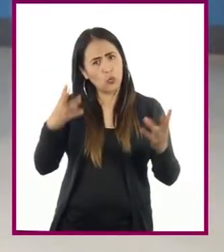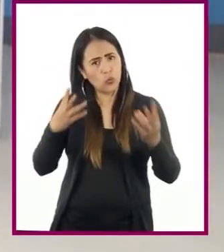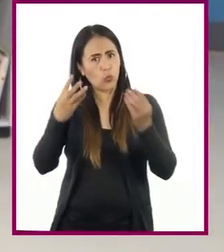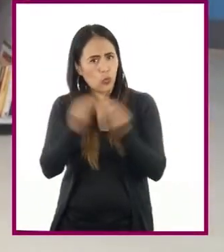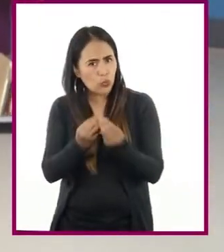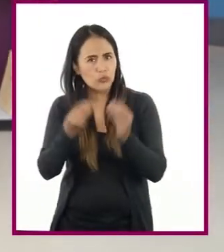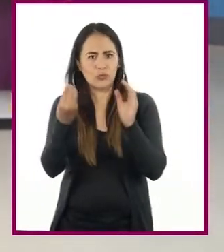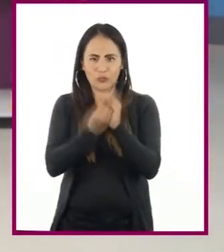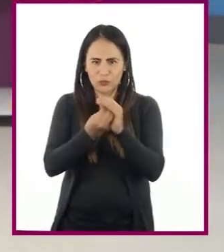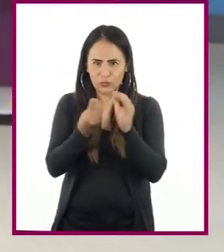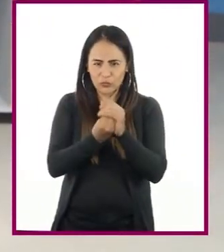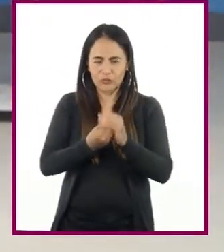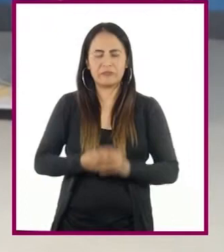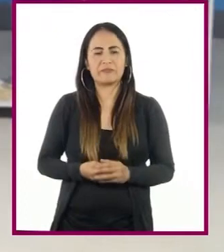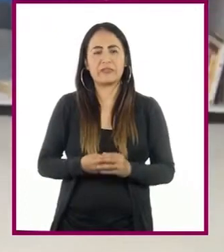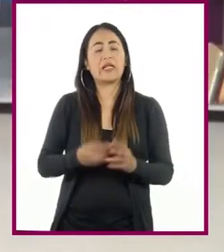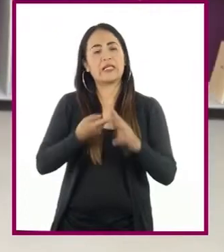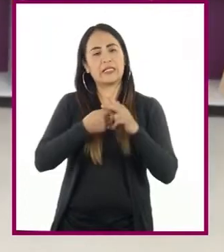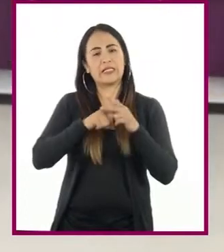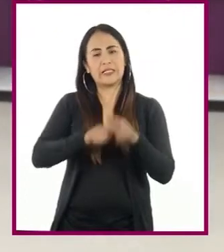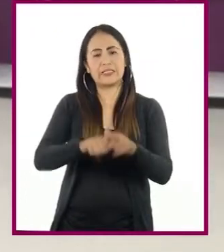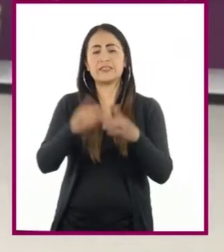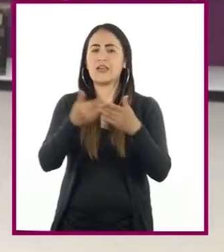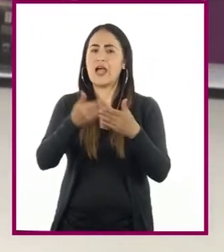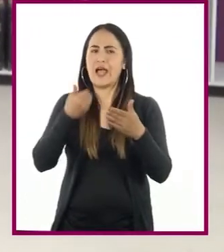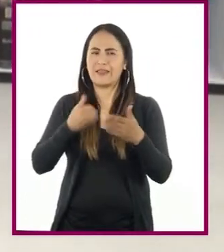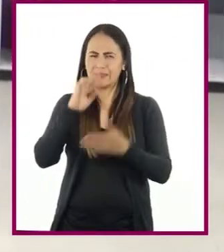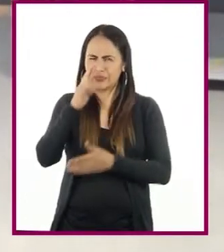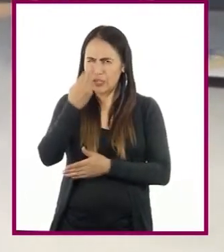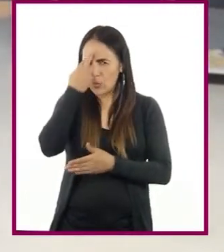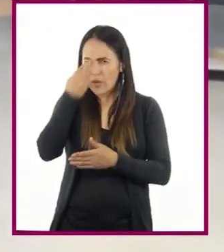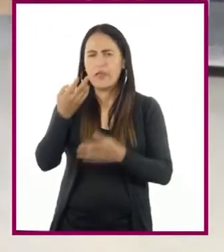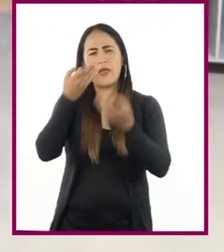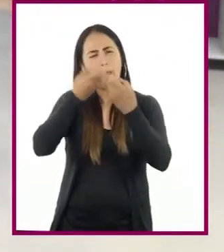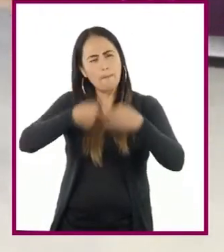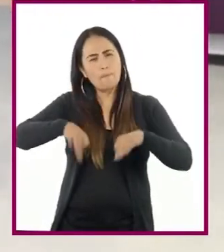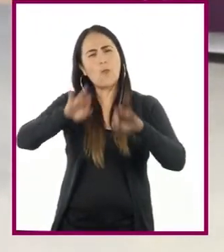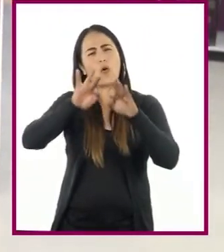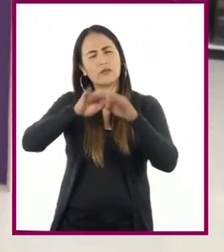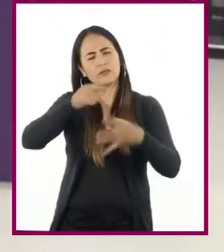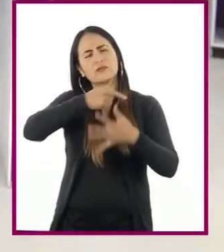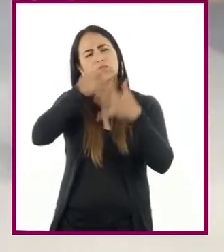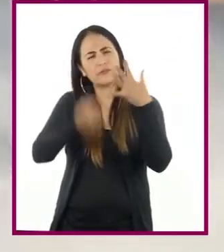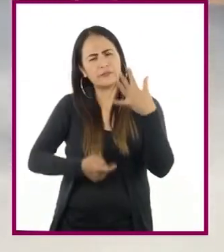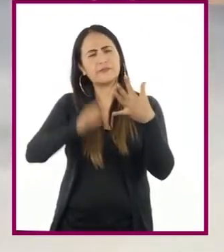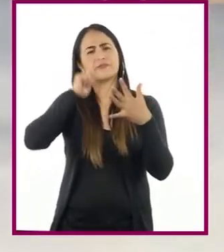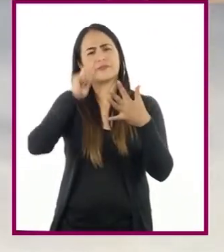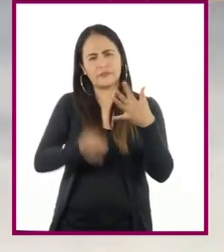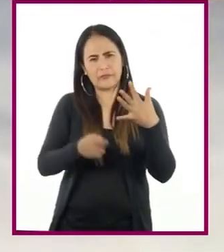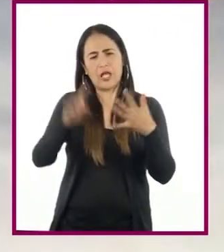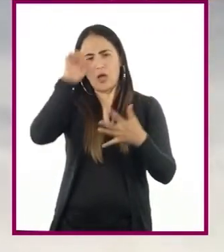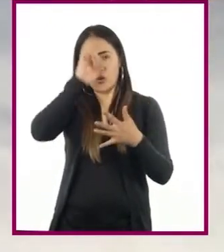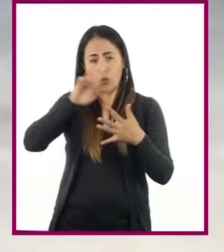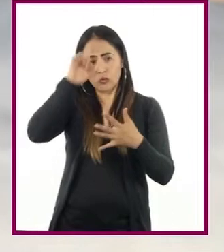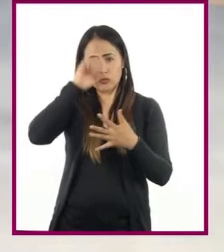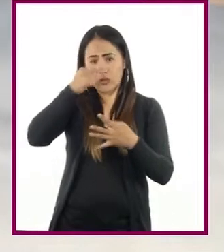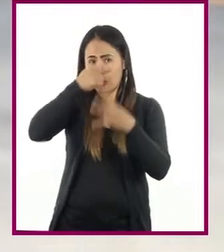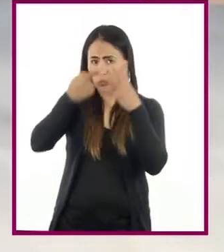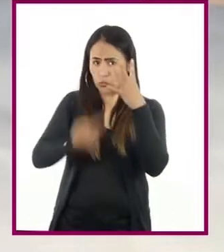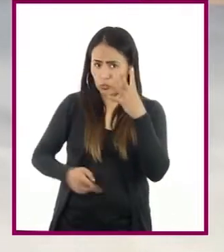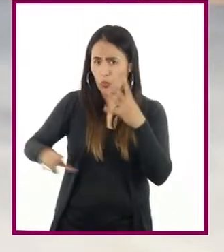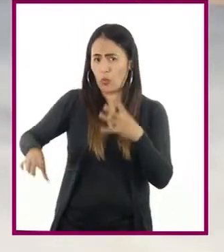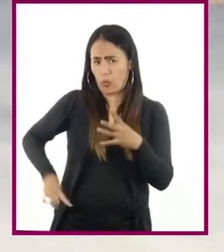esta sesión. Antes de iniciar, recuerden que es muy importante llevar a la práctica las medidas sanitarias que se